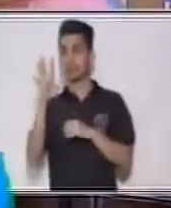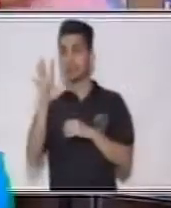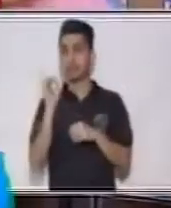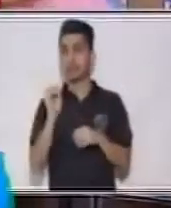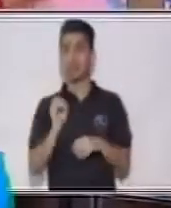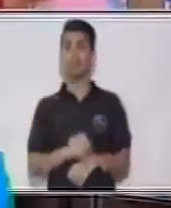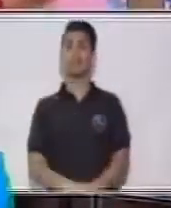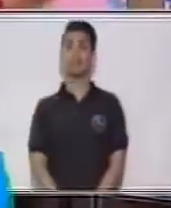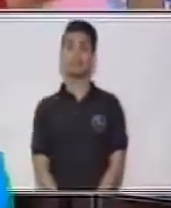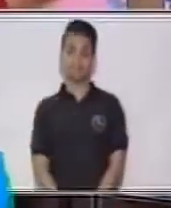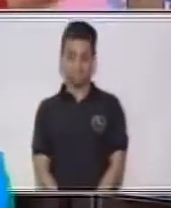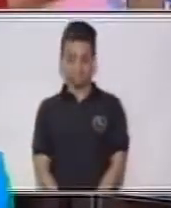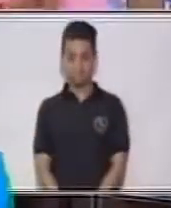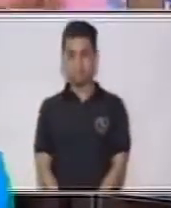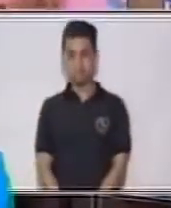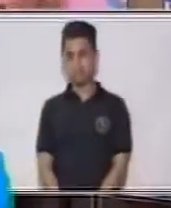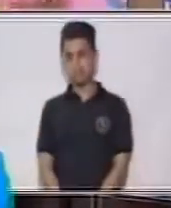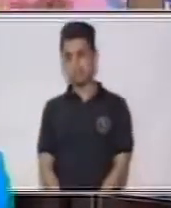50